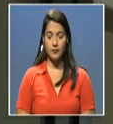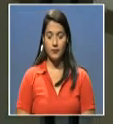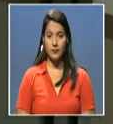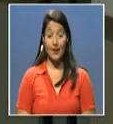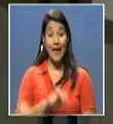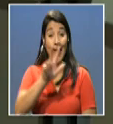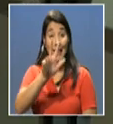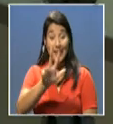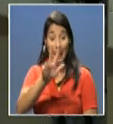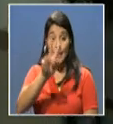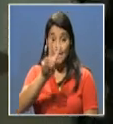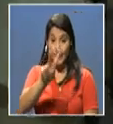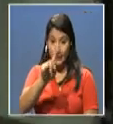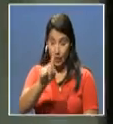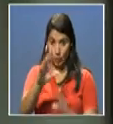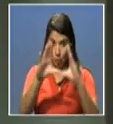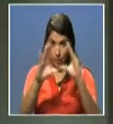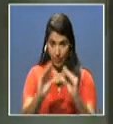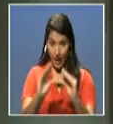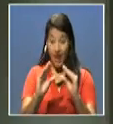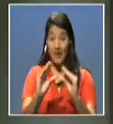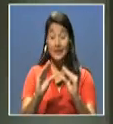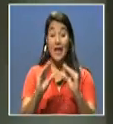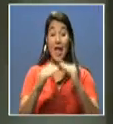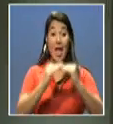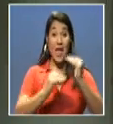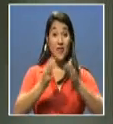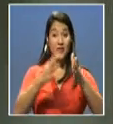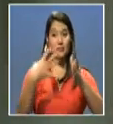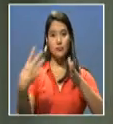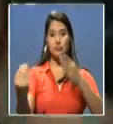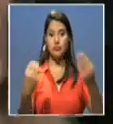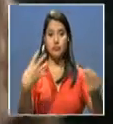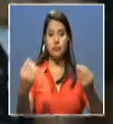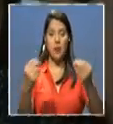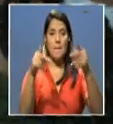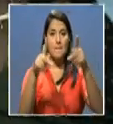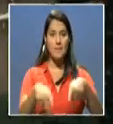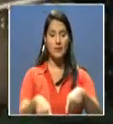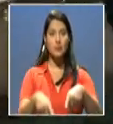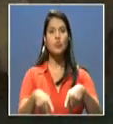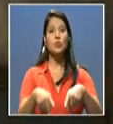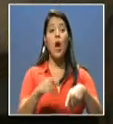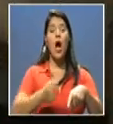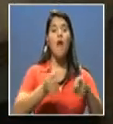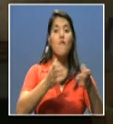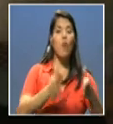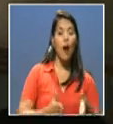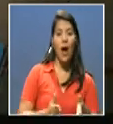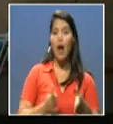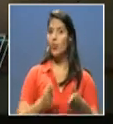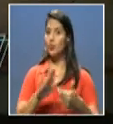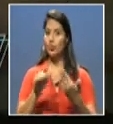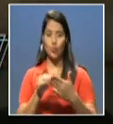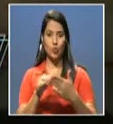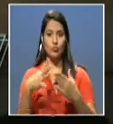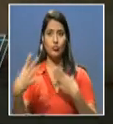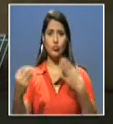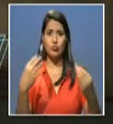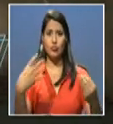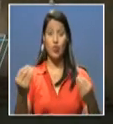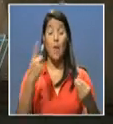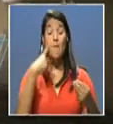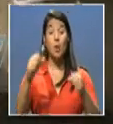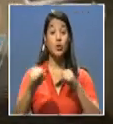A las 3:21 de la tarde evacuaron el edificio, incluyendo a los abogados e imputados por un sismo que se presentó, lo cual hizo